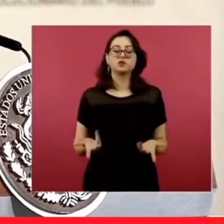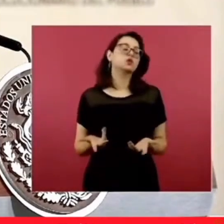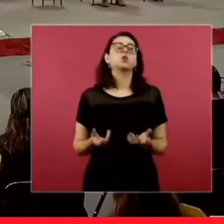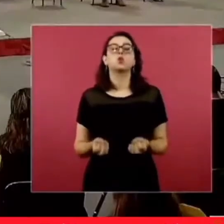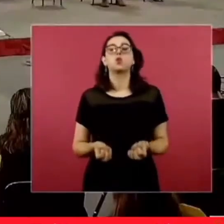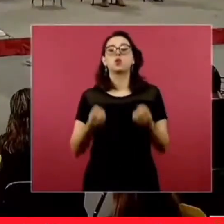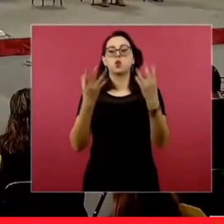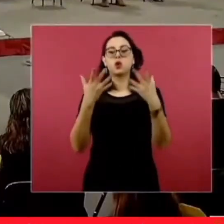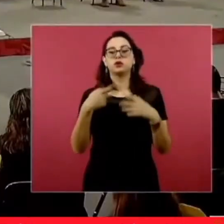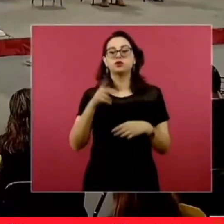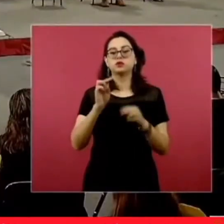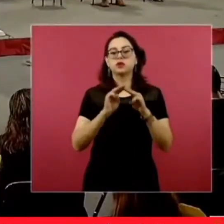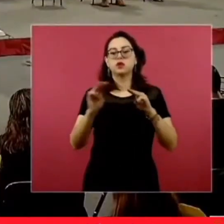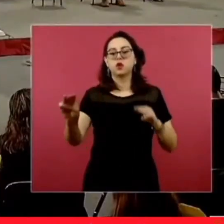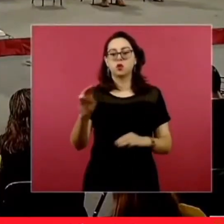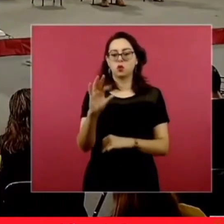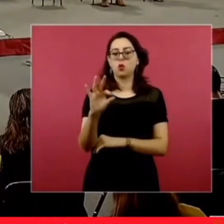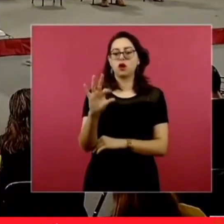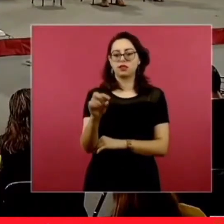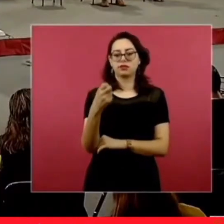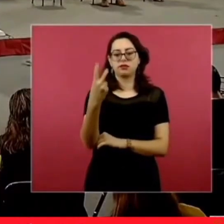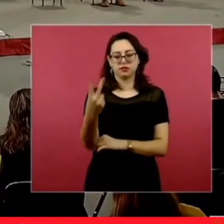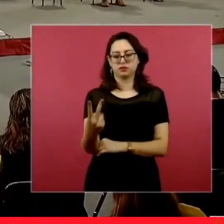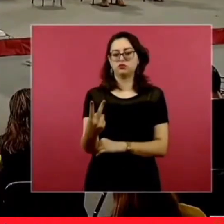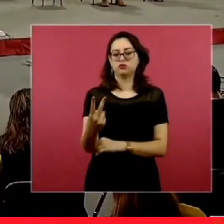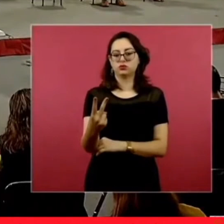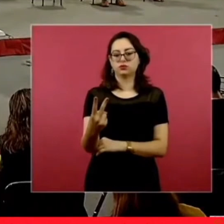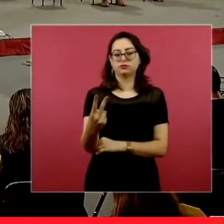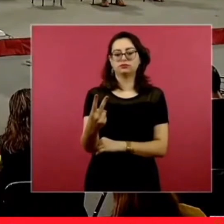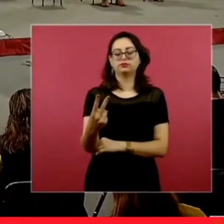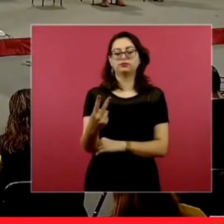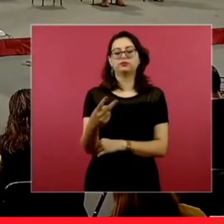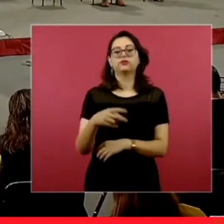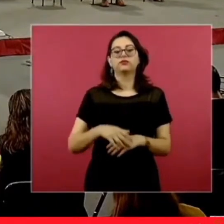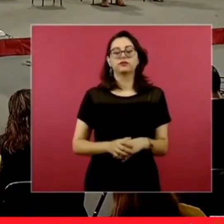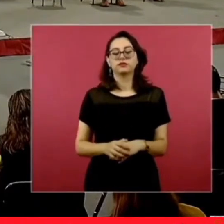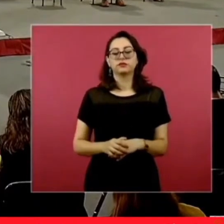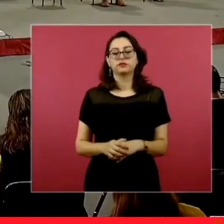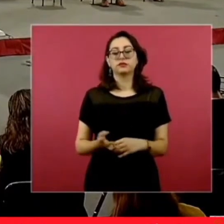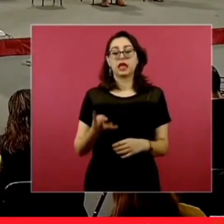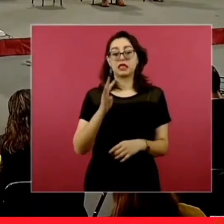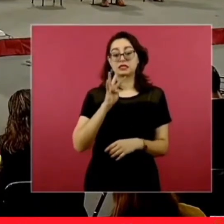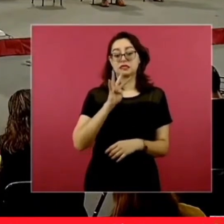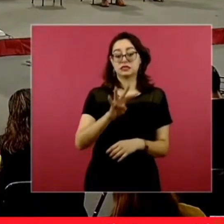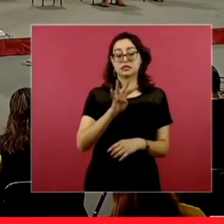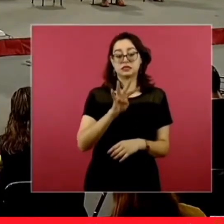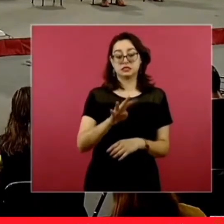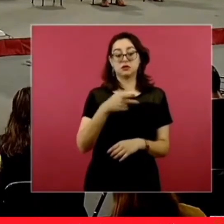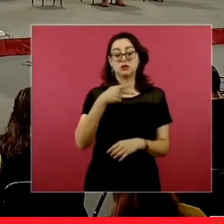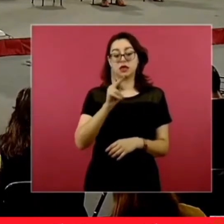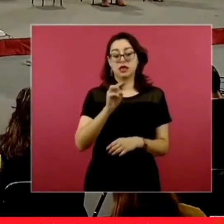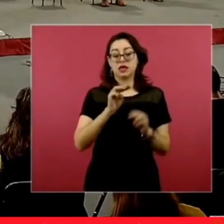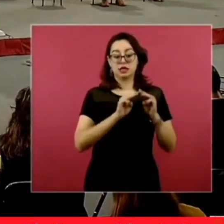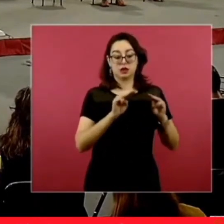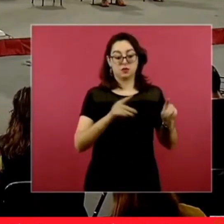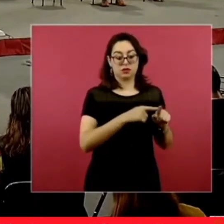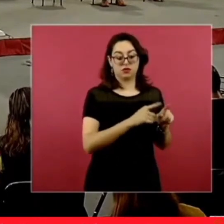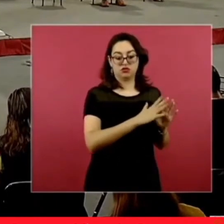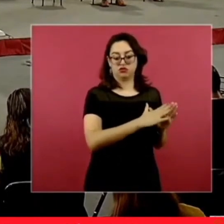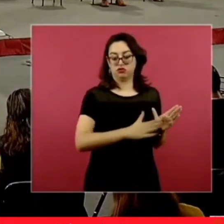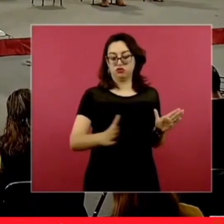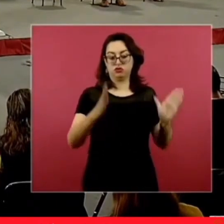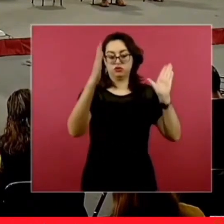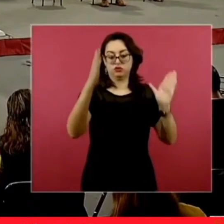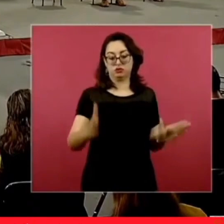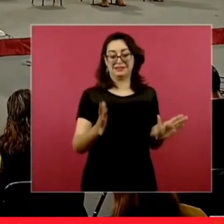de una longitud de 42 kilómetros, que está dividido en los primeros 19 kilómetros que ya existen desde